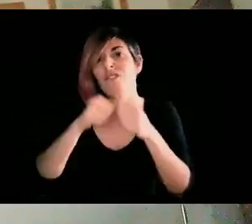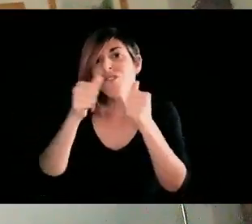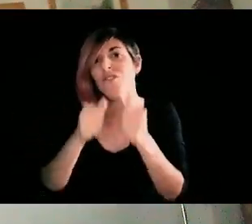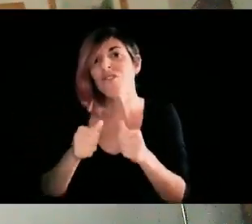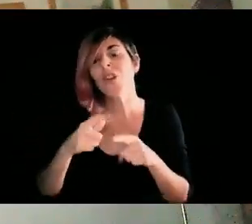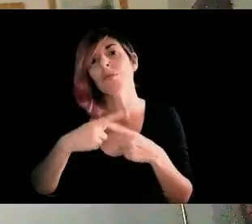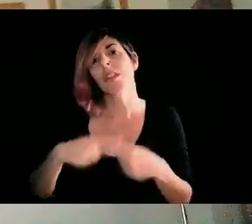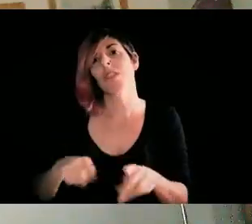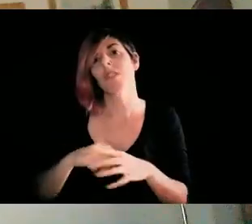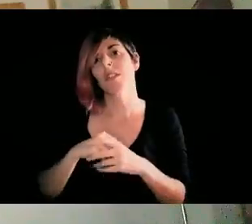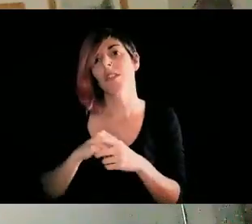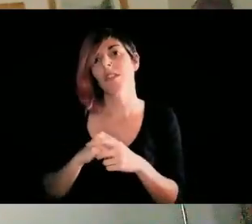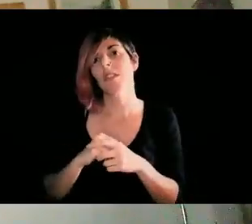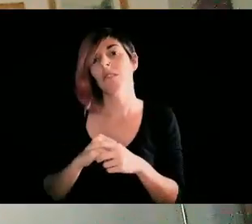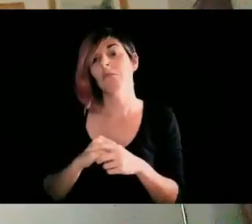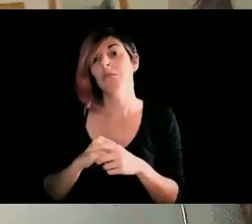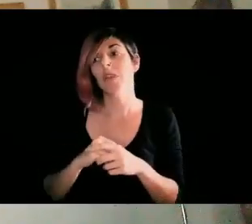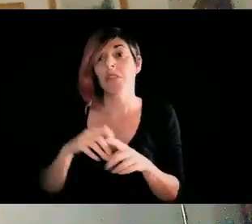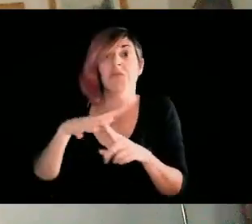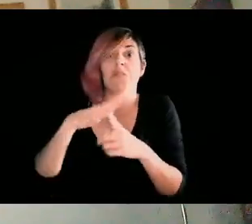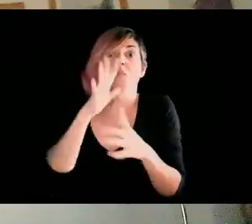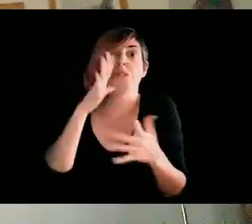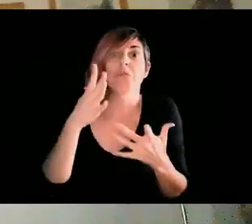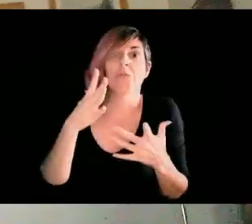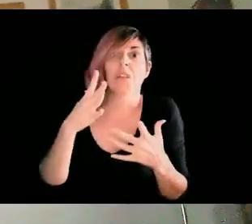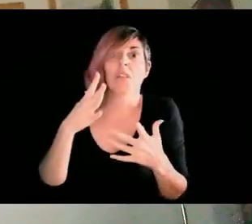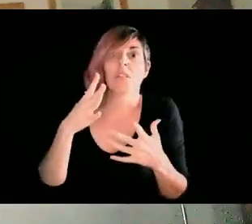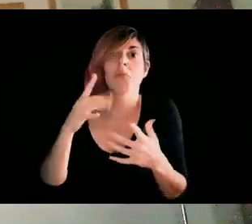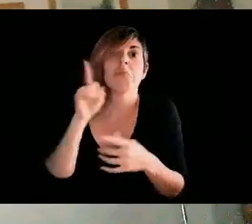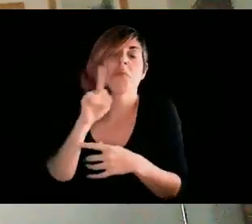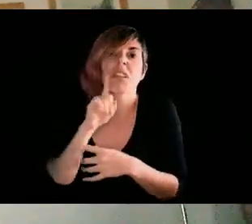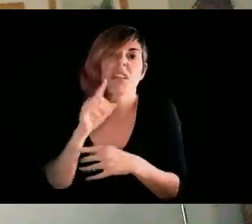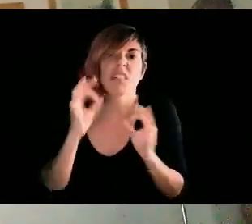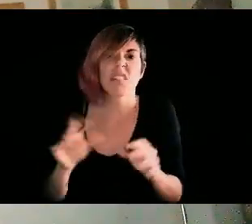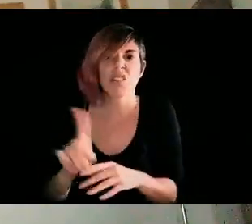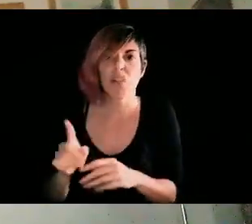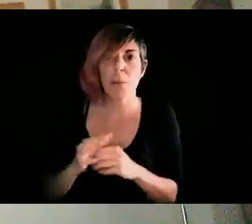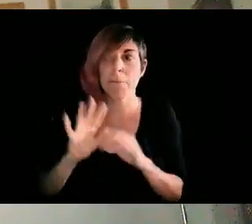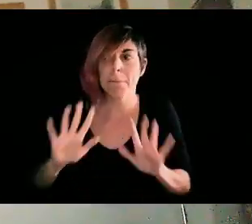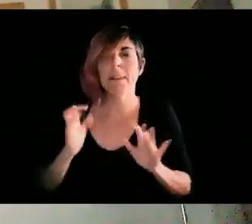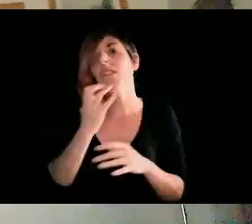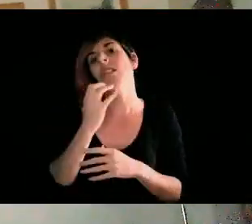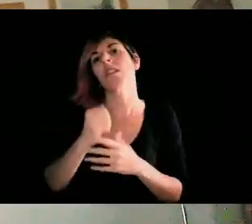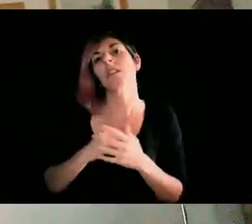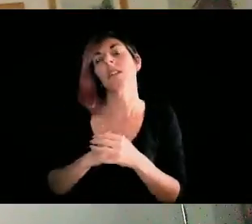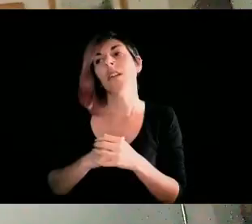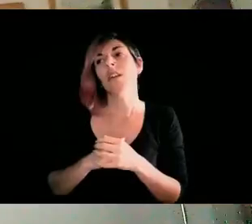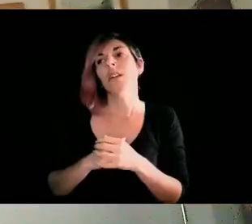otra manera. Por supuesto, esto no es una ficción, pero si podemos